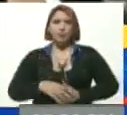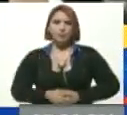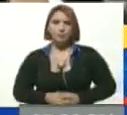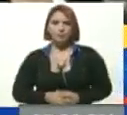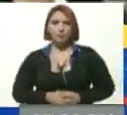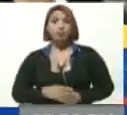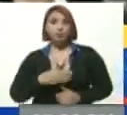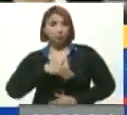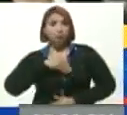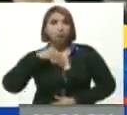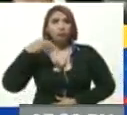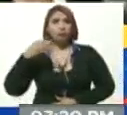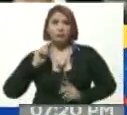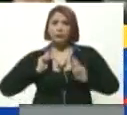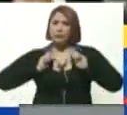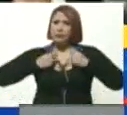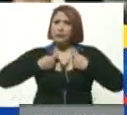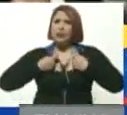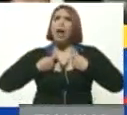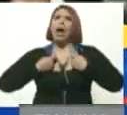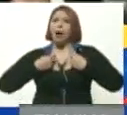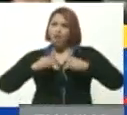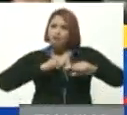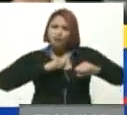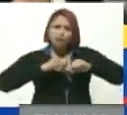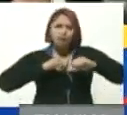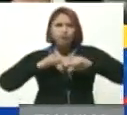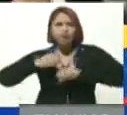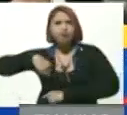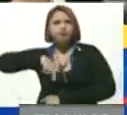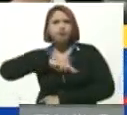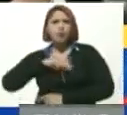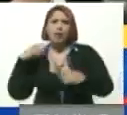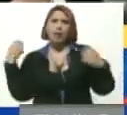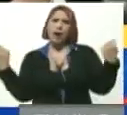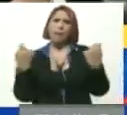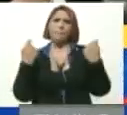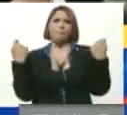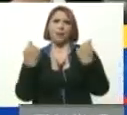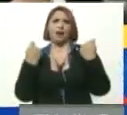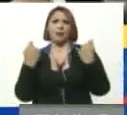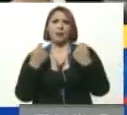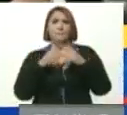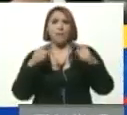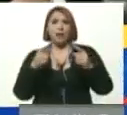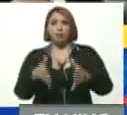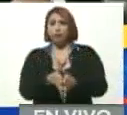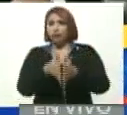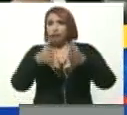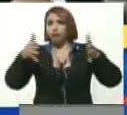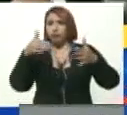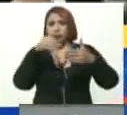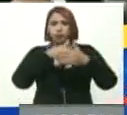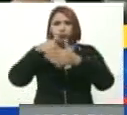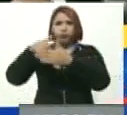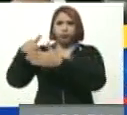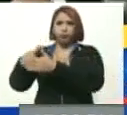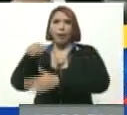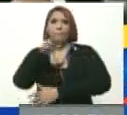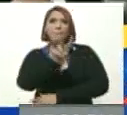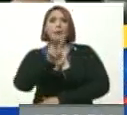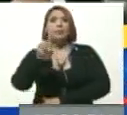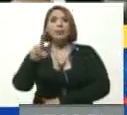el espíritu de Aristóbulo Isturiz el que nos mueve a nosotros en esta campaña para las megaelecciones del 21